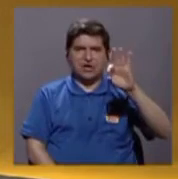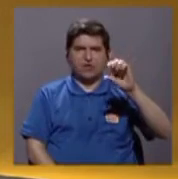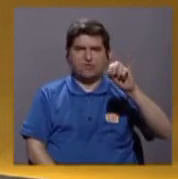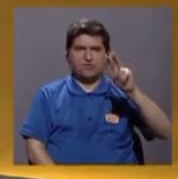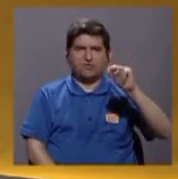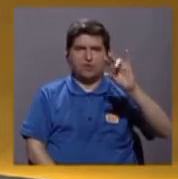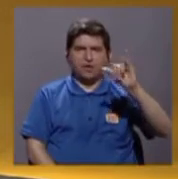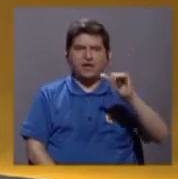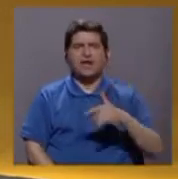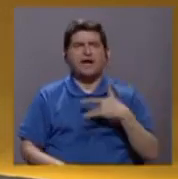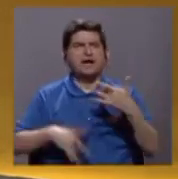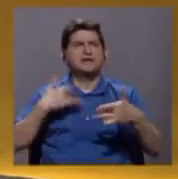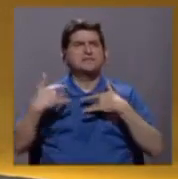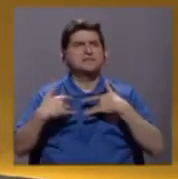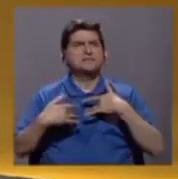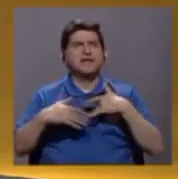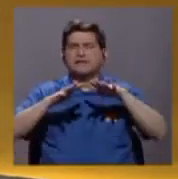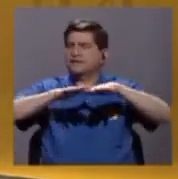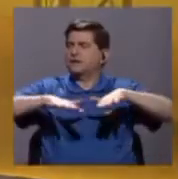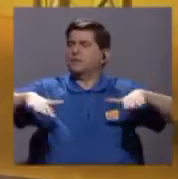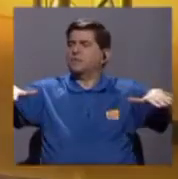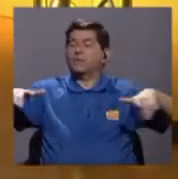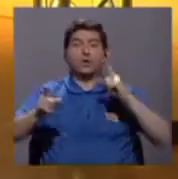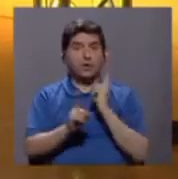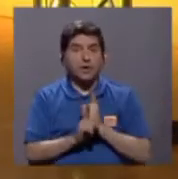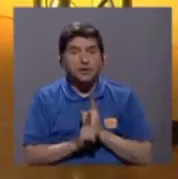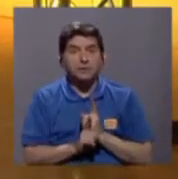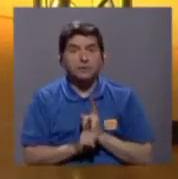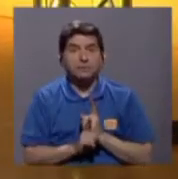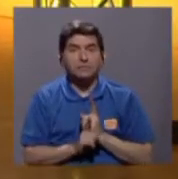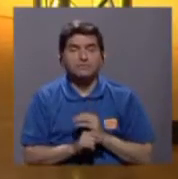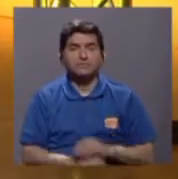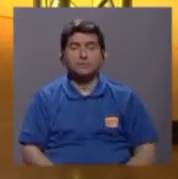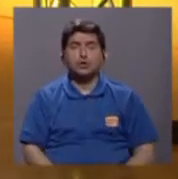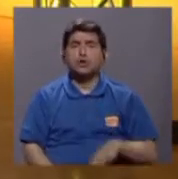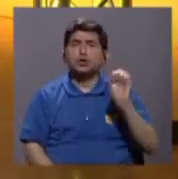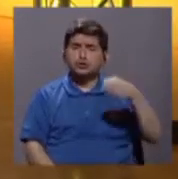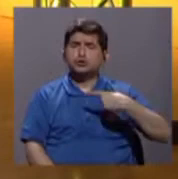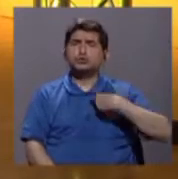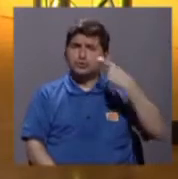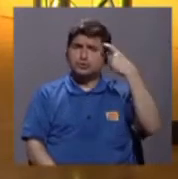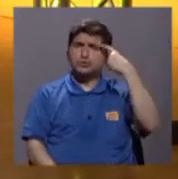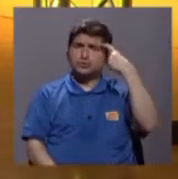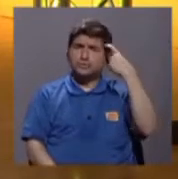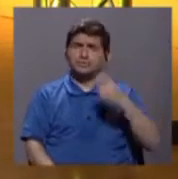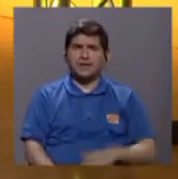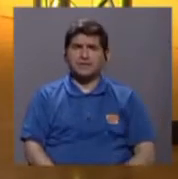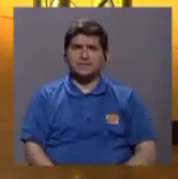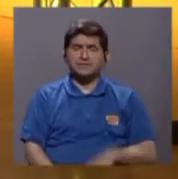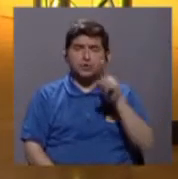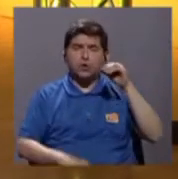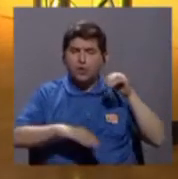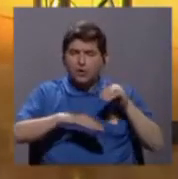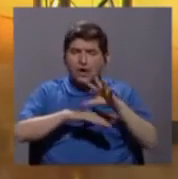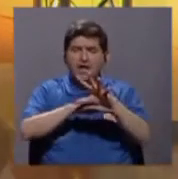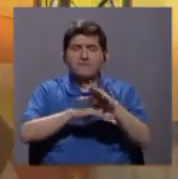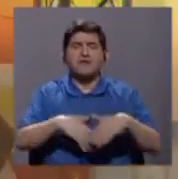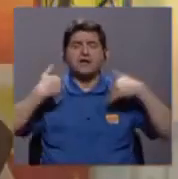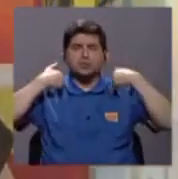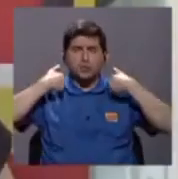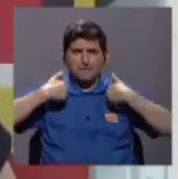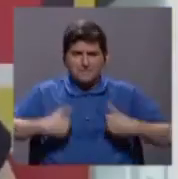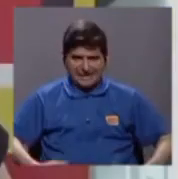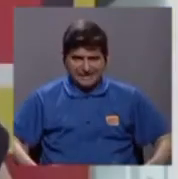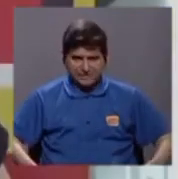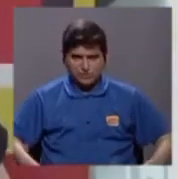el campo. ¿No es cierto, doña Martina? Sí, yo pienso que era un efecto del humanismo.